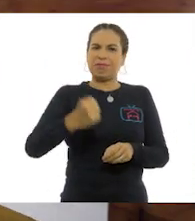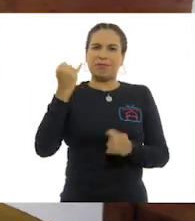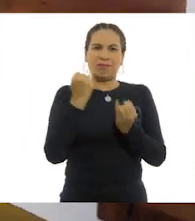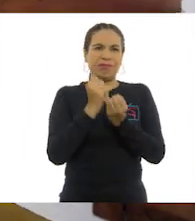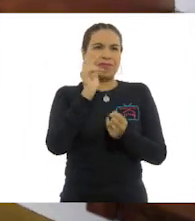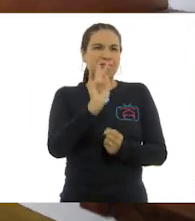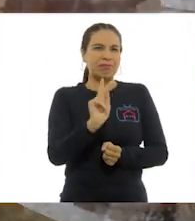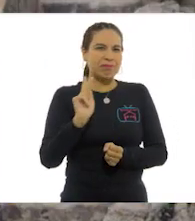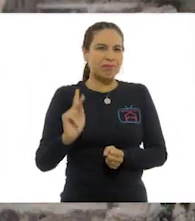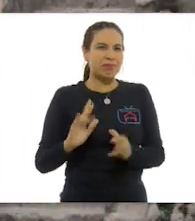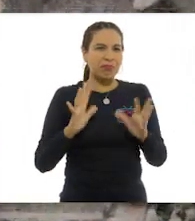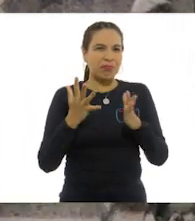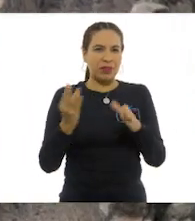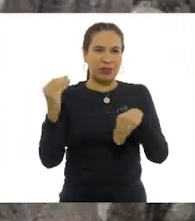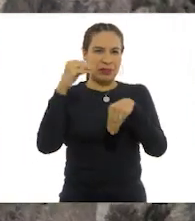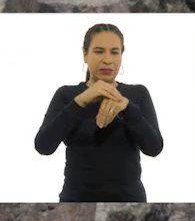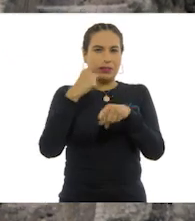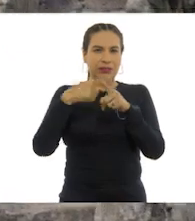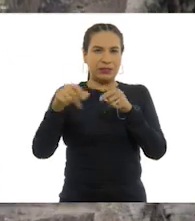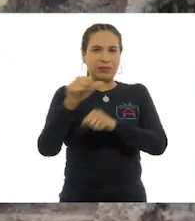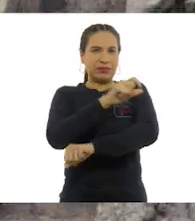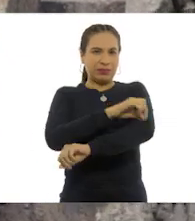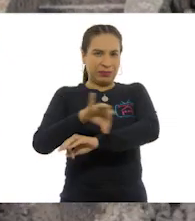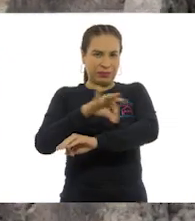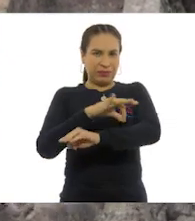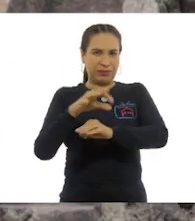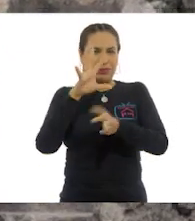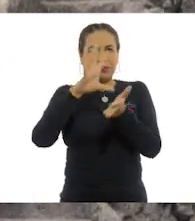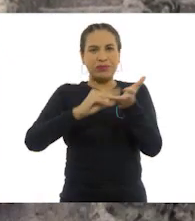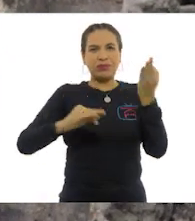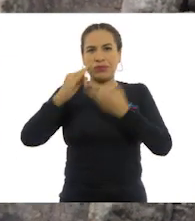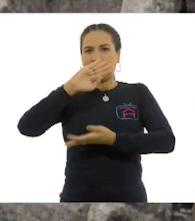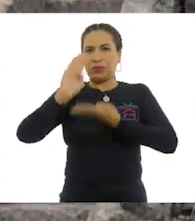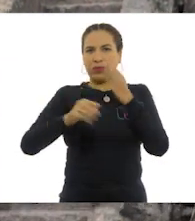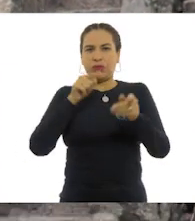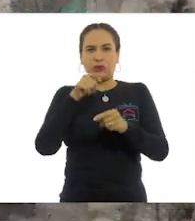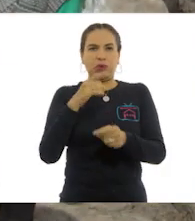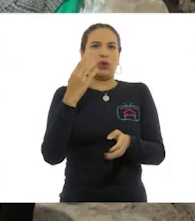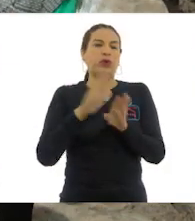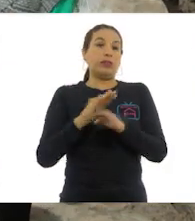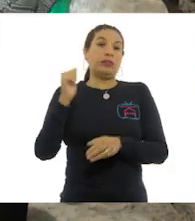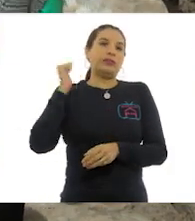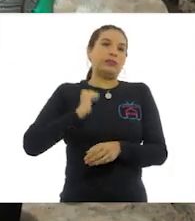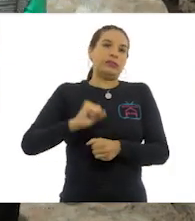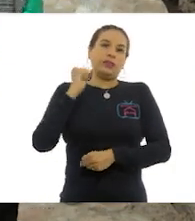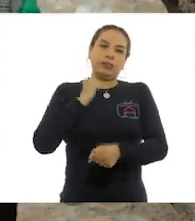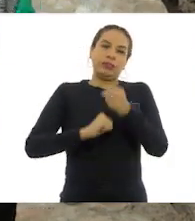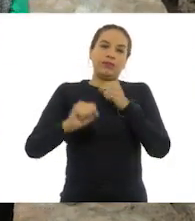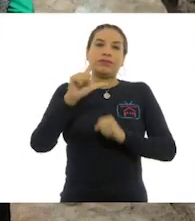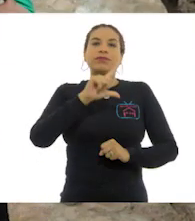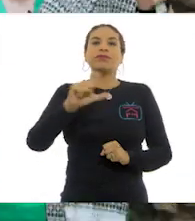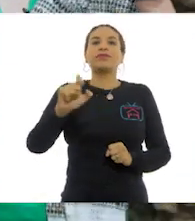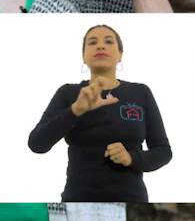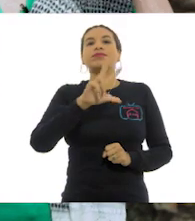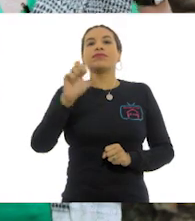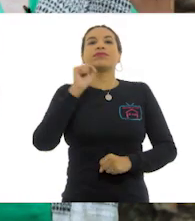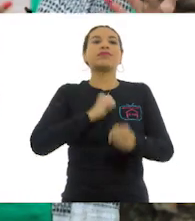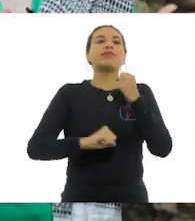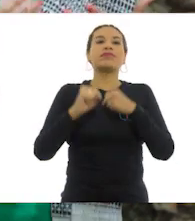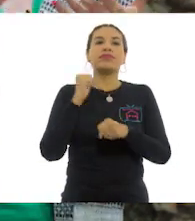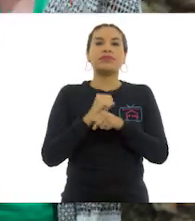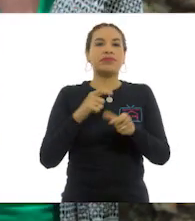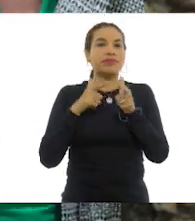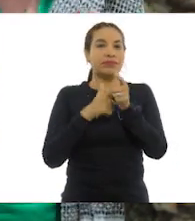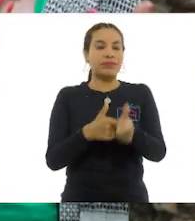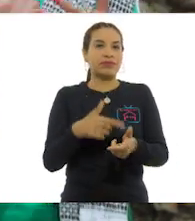idéntica que esta, que ha sido copiada por arquitectos en todo el mundo. Imagínense, una obra de hace 700, 800 años que